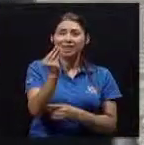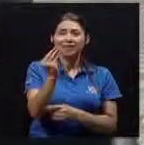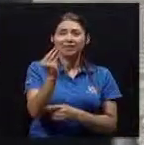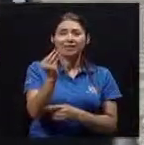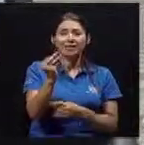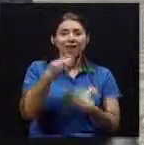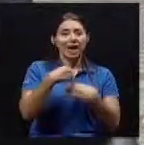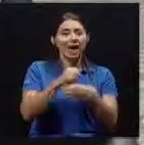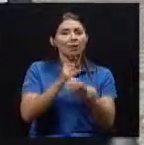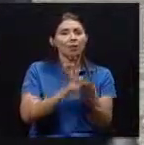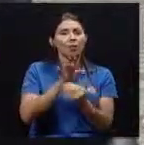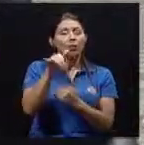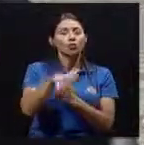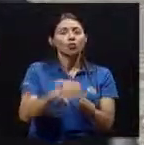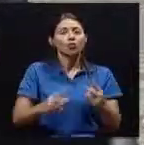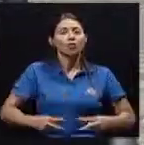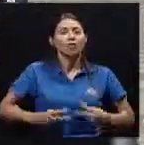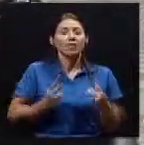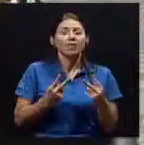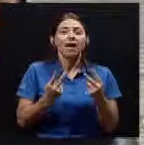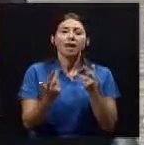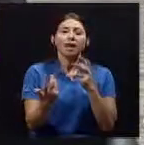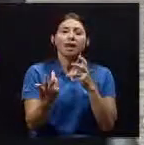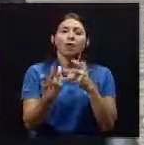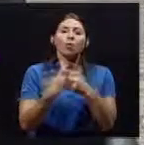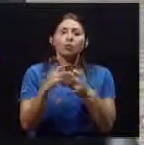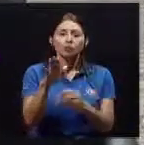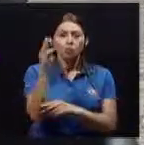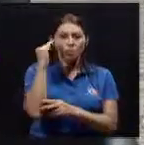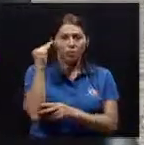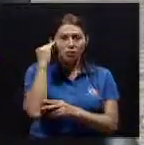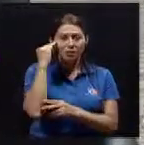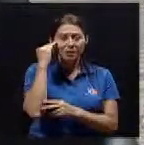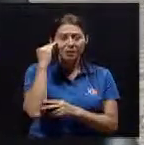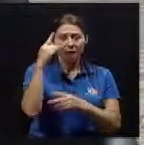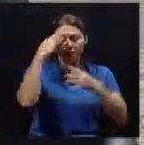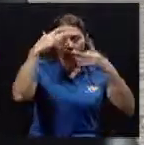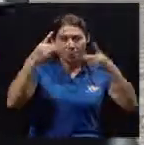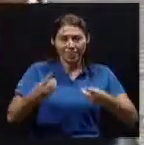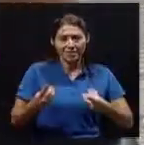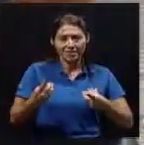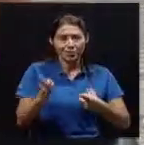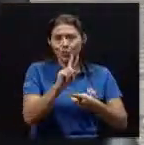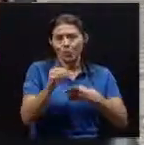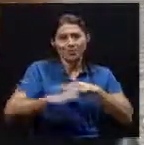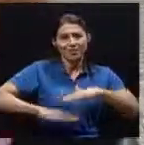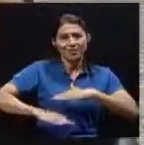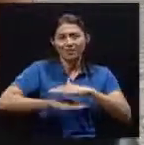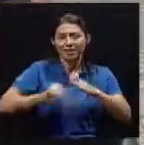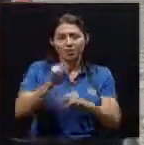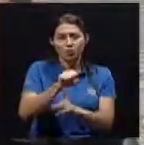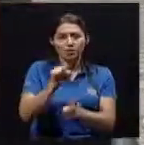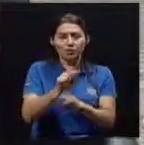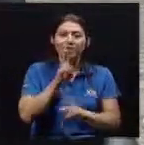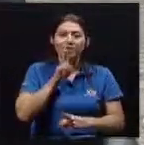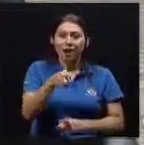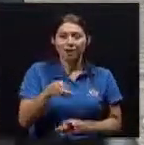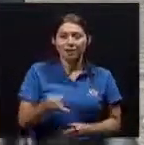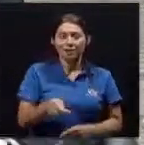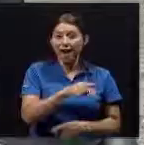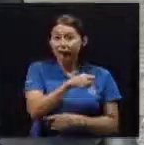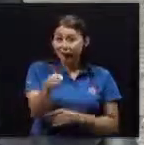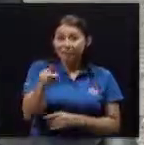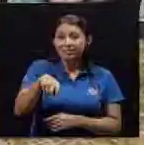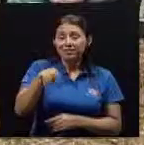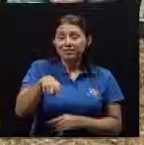vida de acuerdo a su madurez, ¿verdad? Con una decisión que obviamente no está basada como en situaciones reales. Es ahí donde se